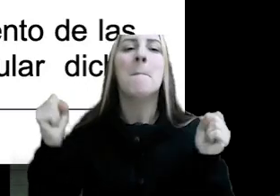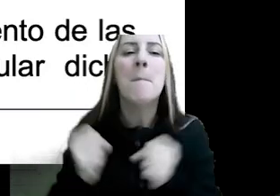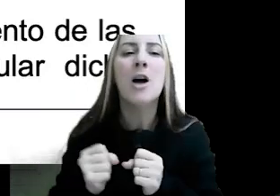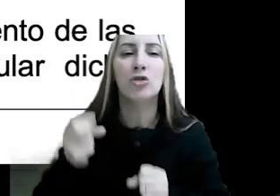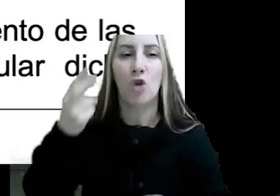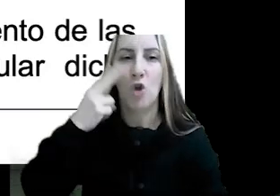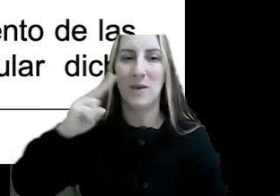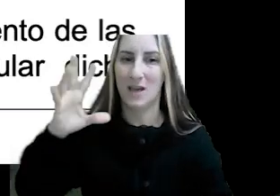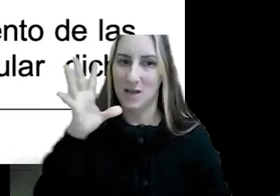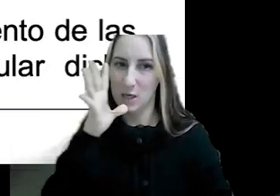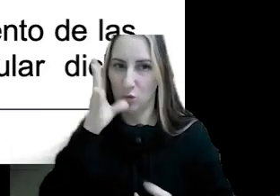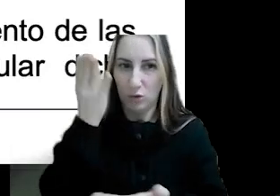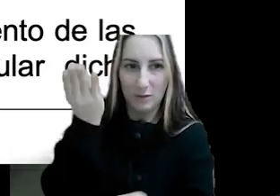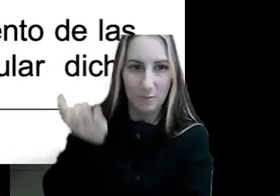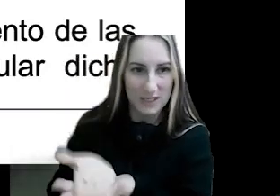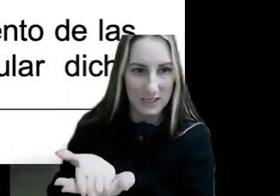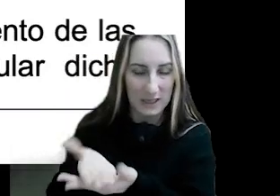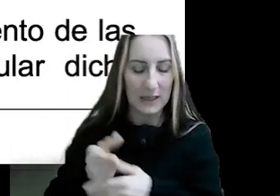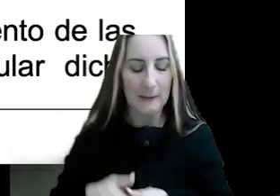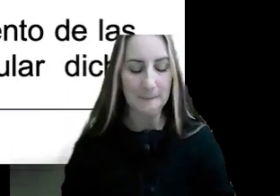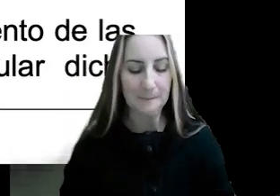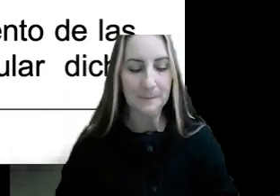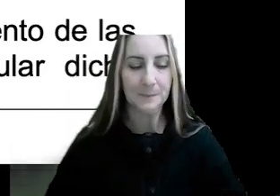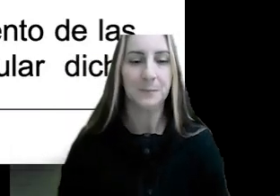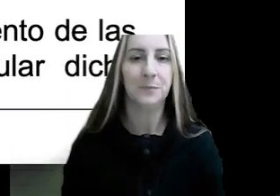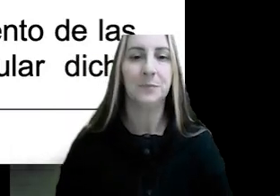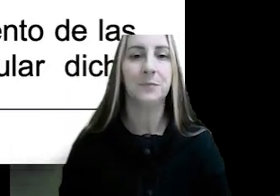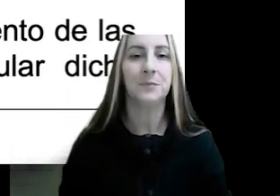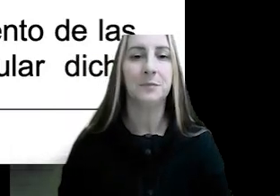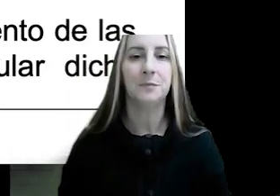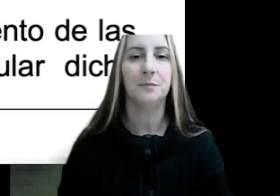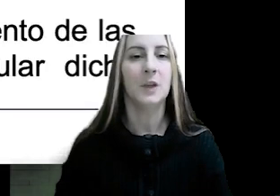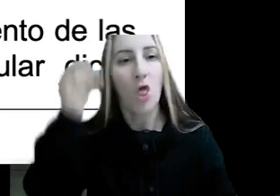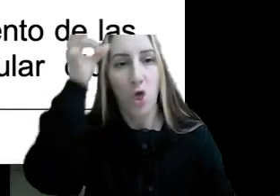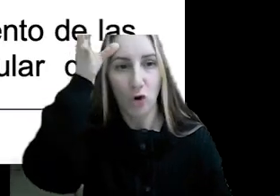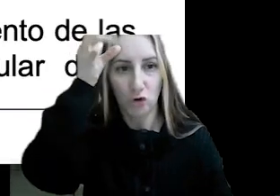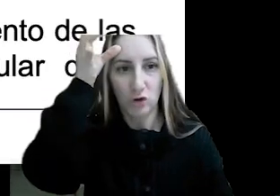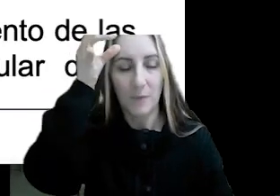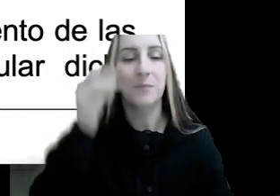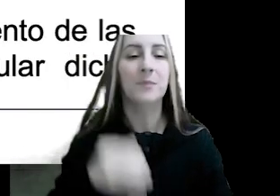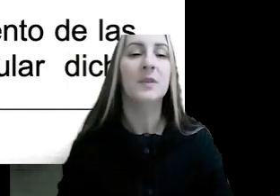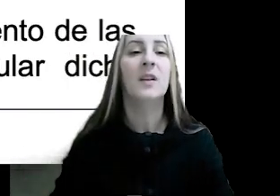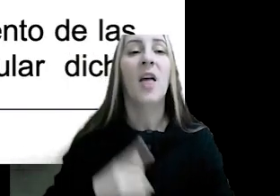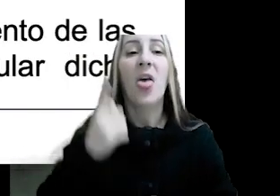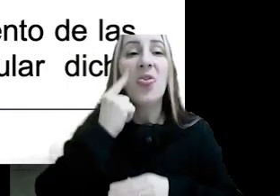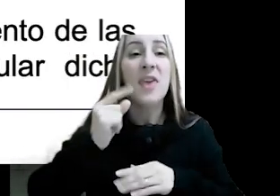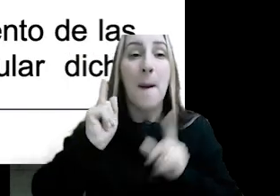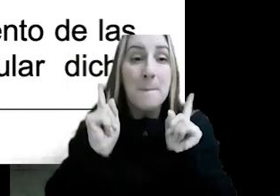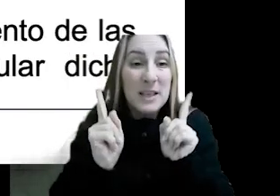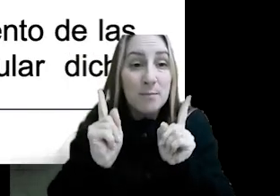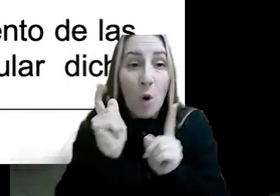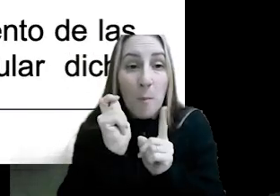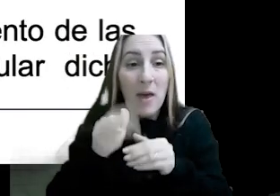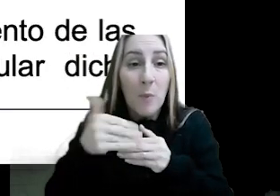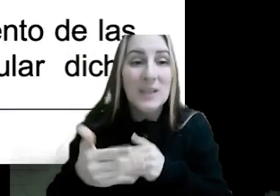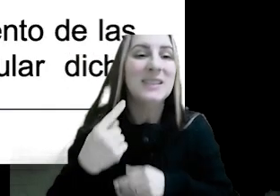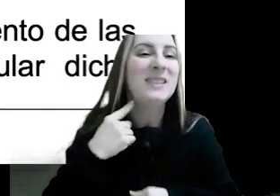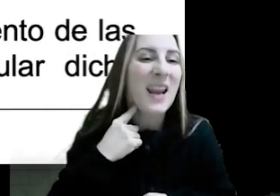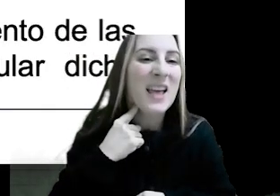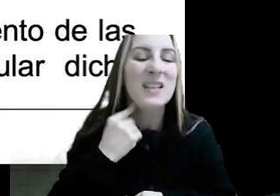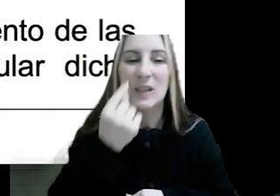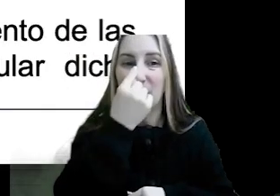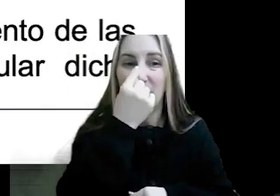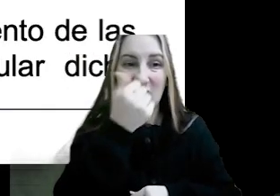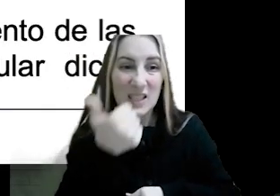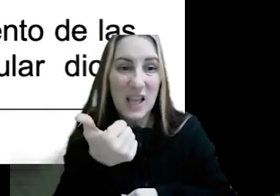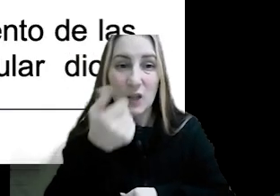2014. Eh, el 12 específicamente. Los días posteriores de ese mismo mes, 13, 26 y 28